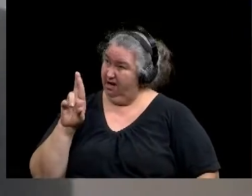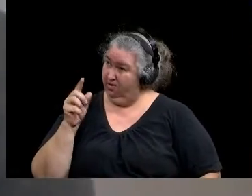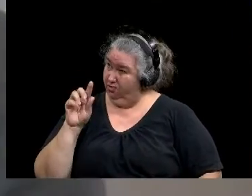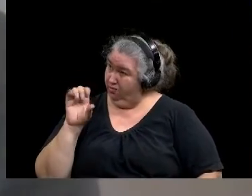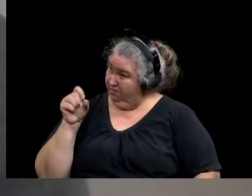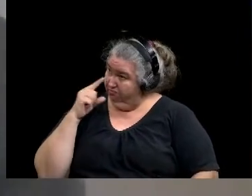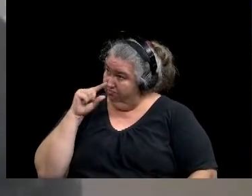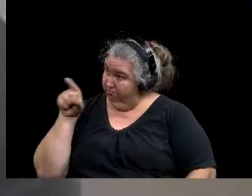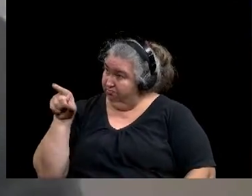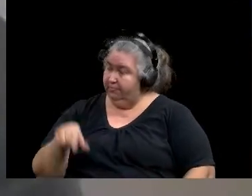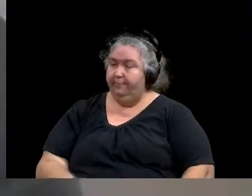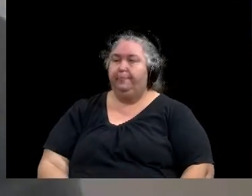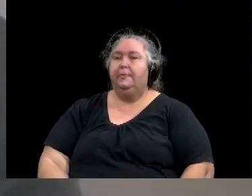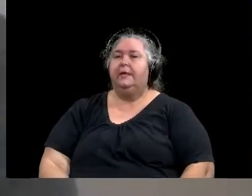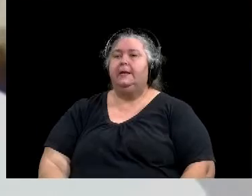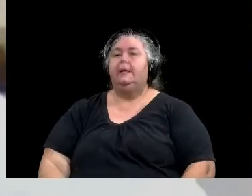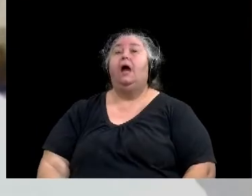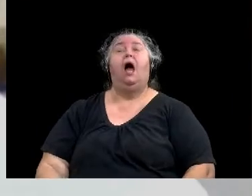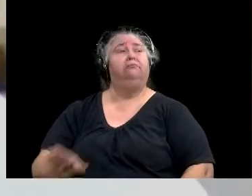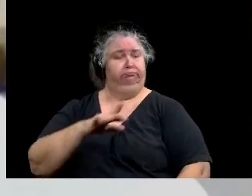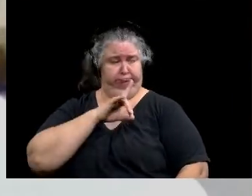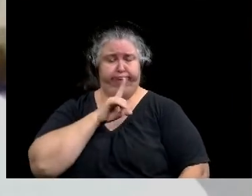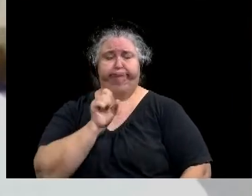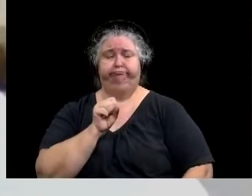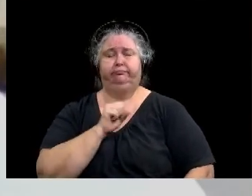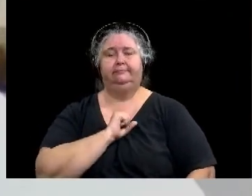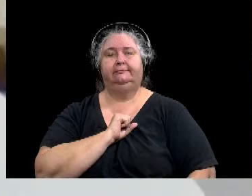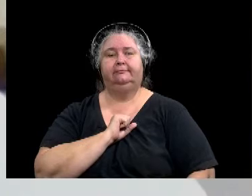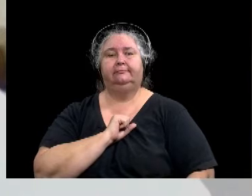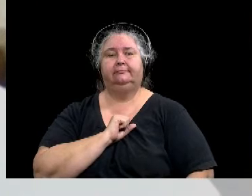doctor les puede dar estas